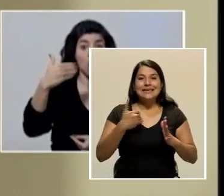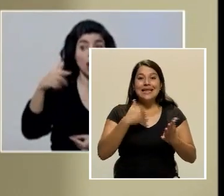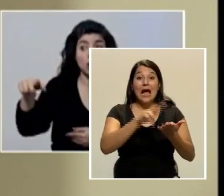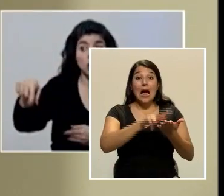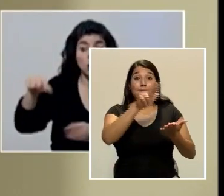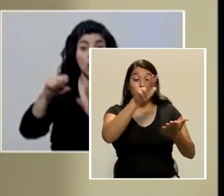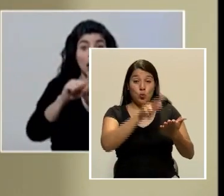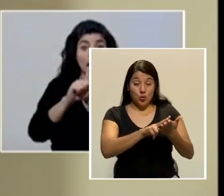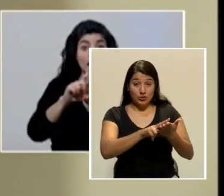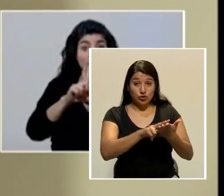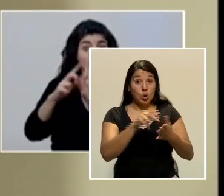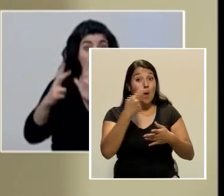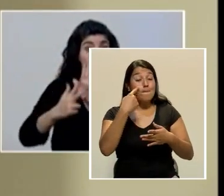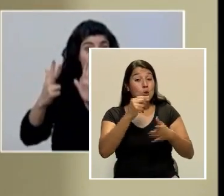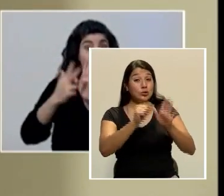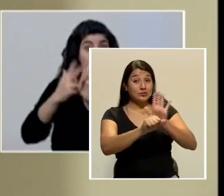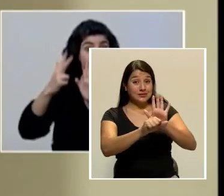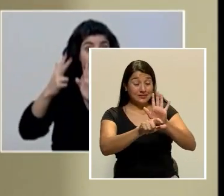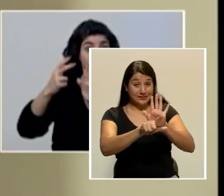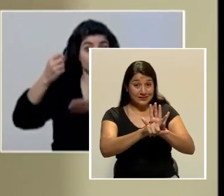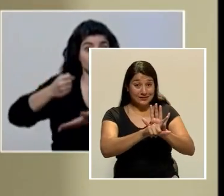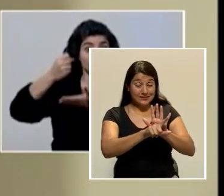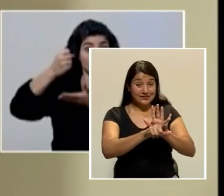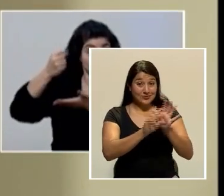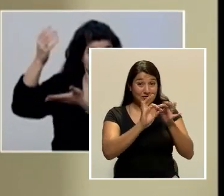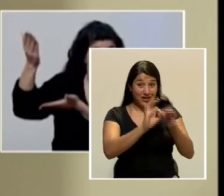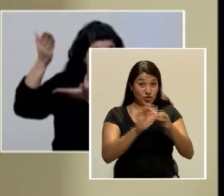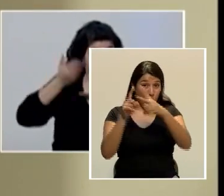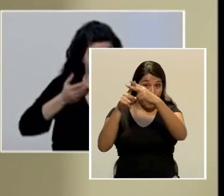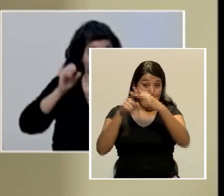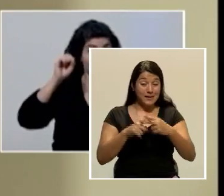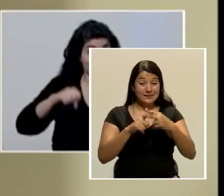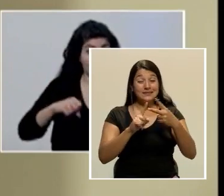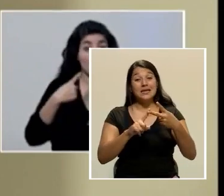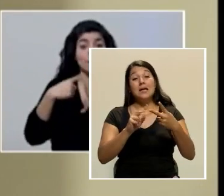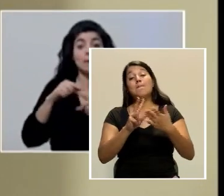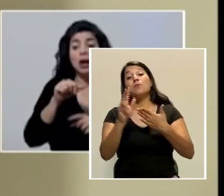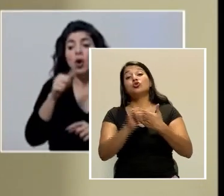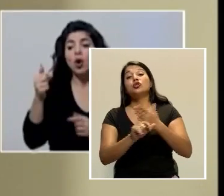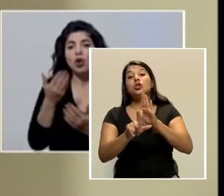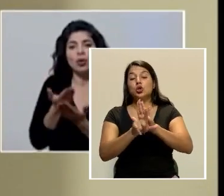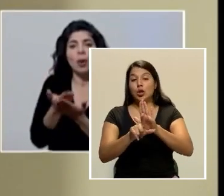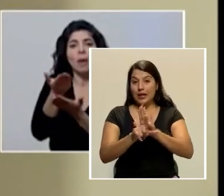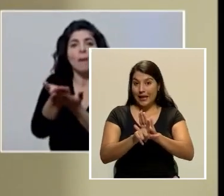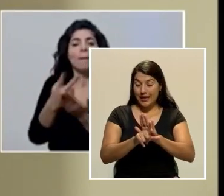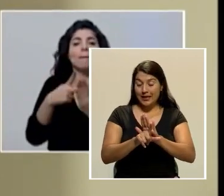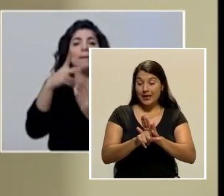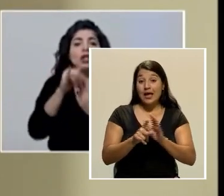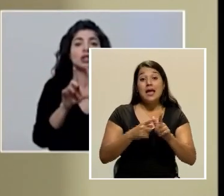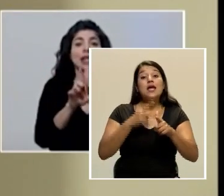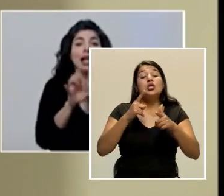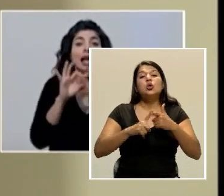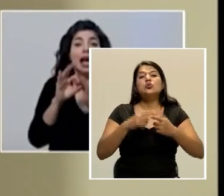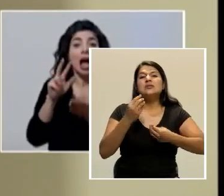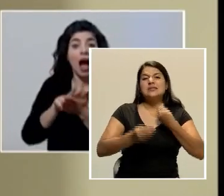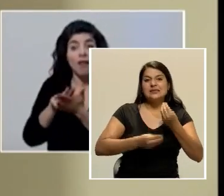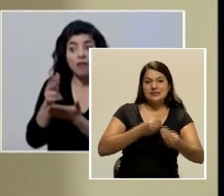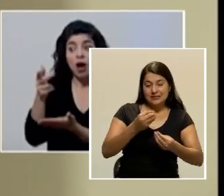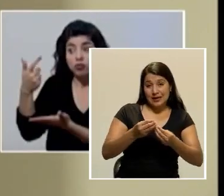Estos $300 millones provienen de un crédito otorgado por el BCE al gobierno de Costa Rica la semana